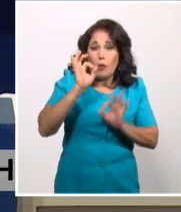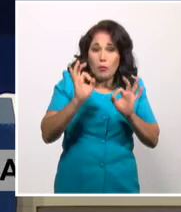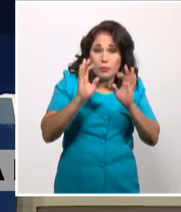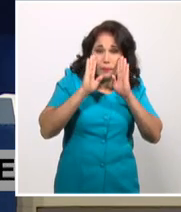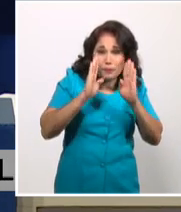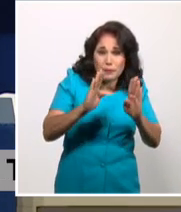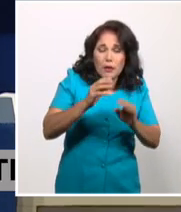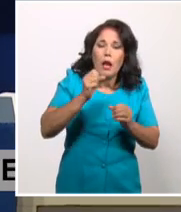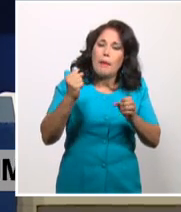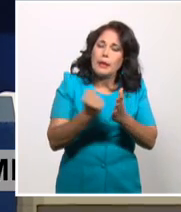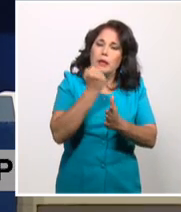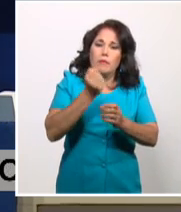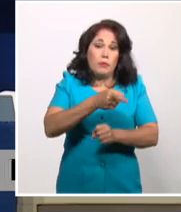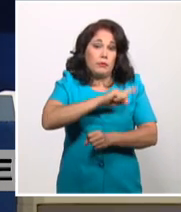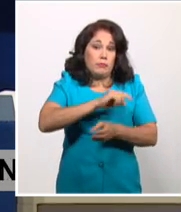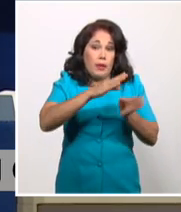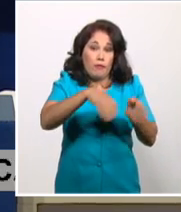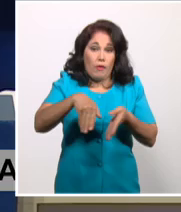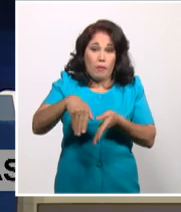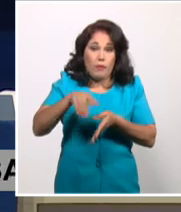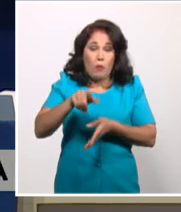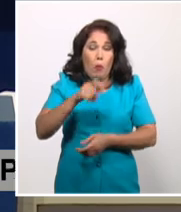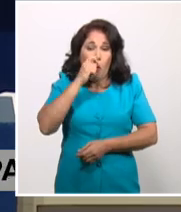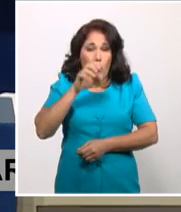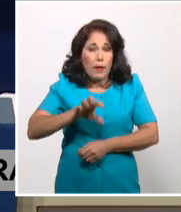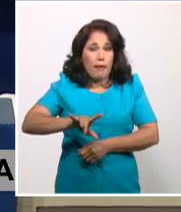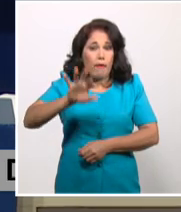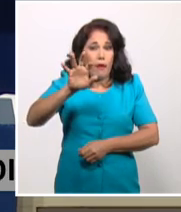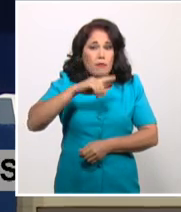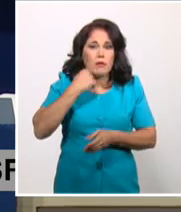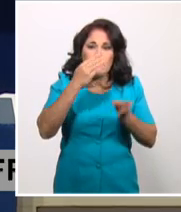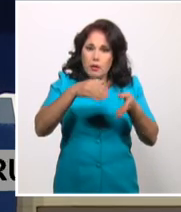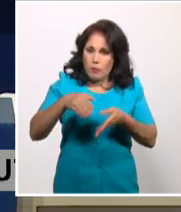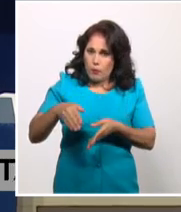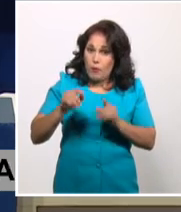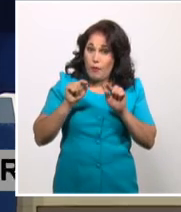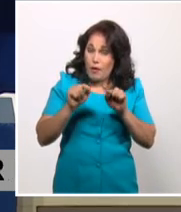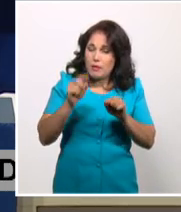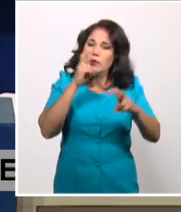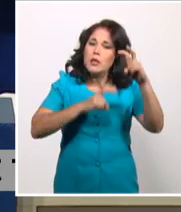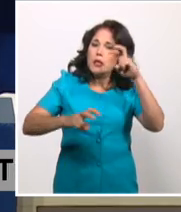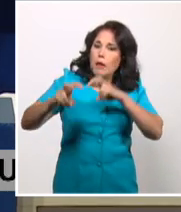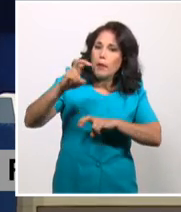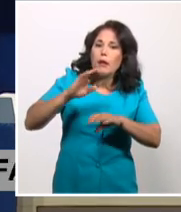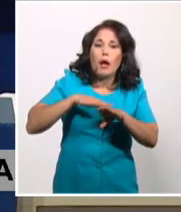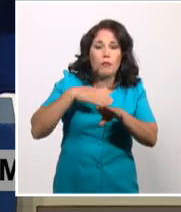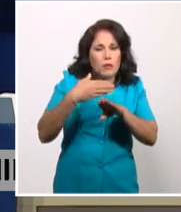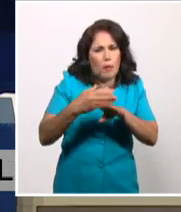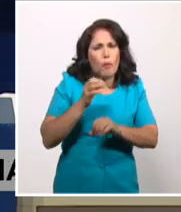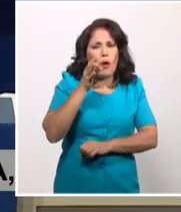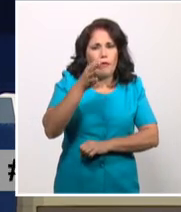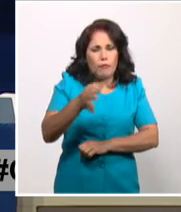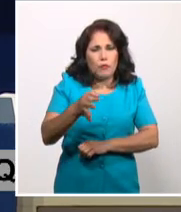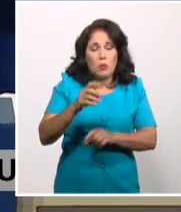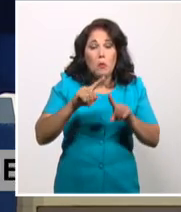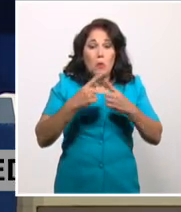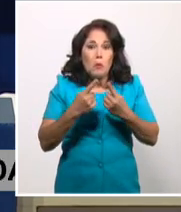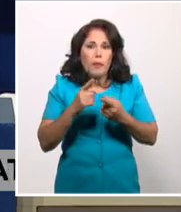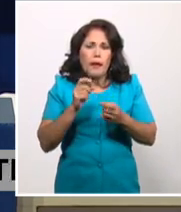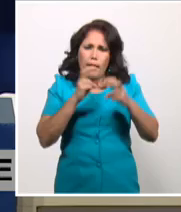falleció, lamentablemente, el paciente oncológico que falleció, pues se investiga el origen de esto. Y